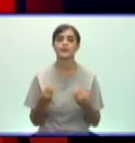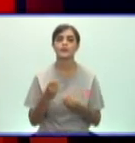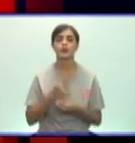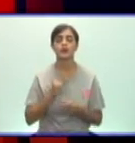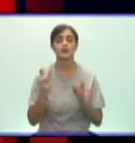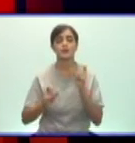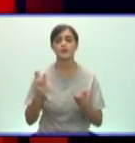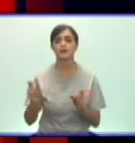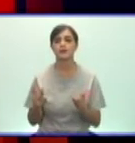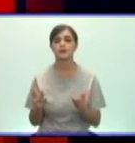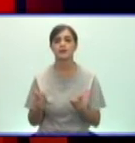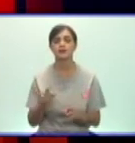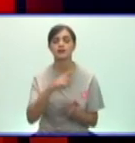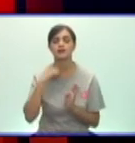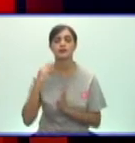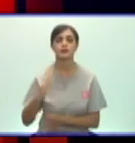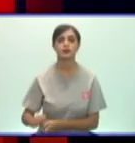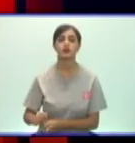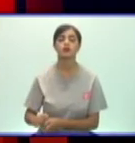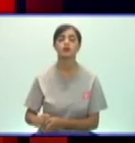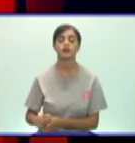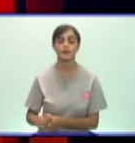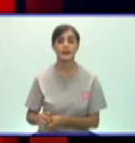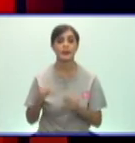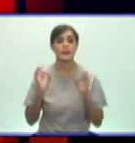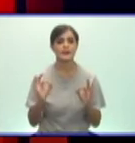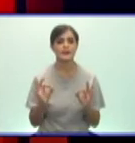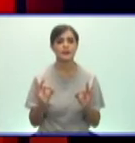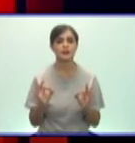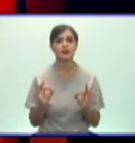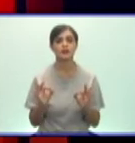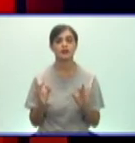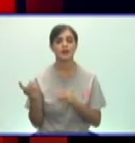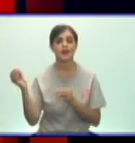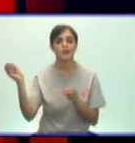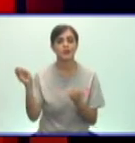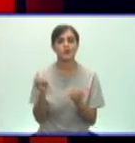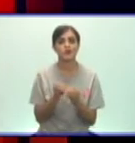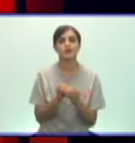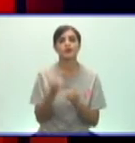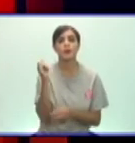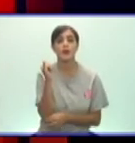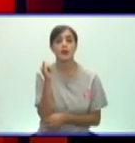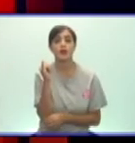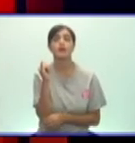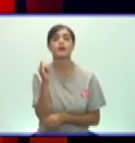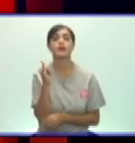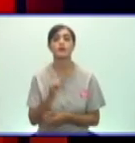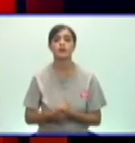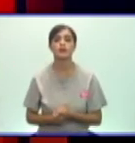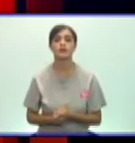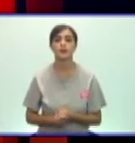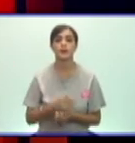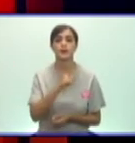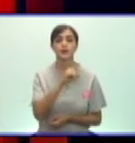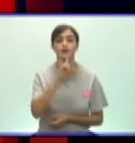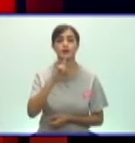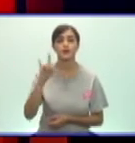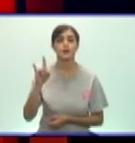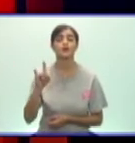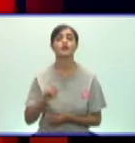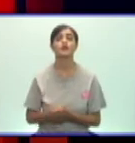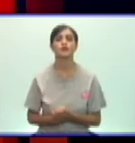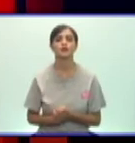precisamente esta adaptación al cine de 1959, dirigida por George Stevens,